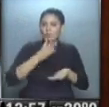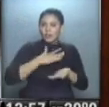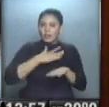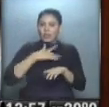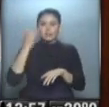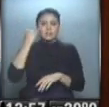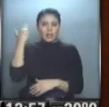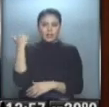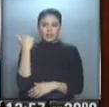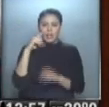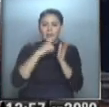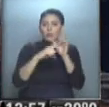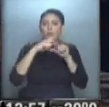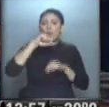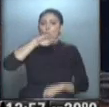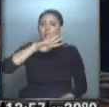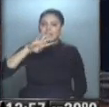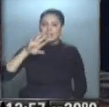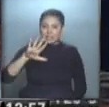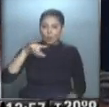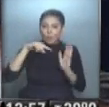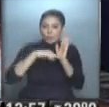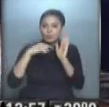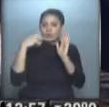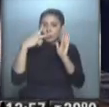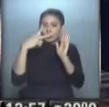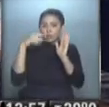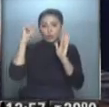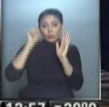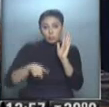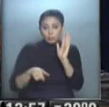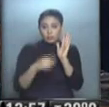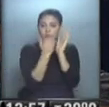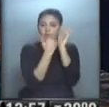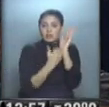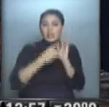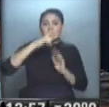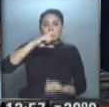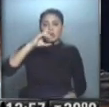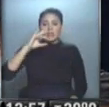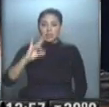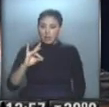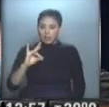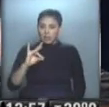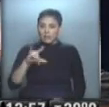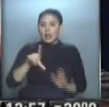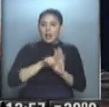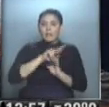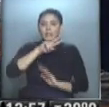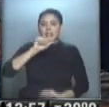cruzada prevista en el artículo 45.2, orden local, incisos C y D de